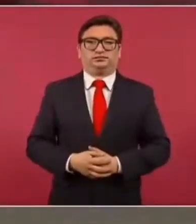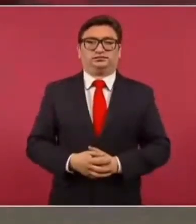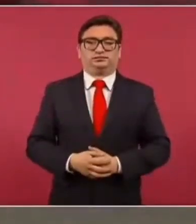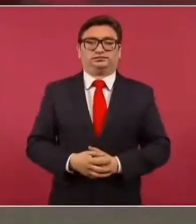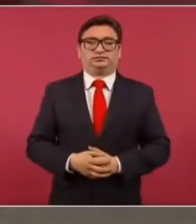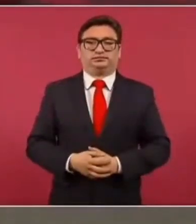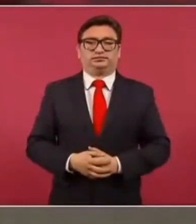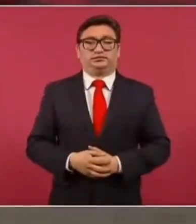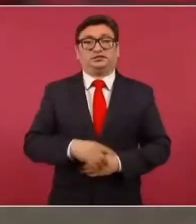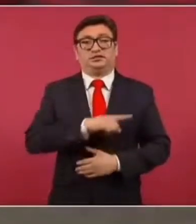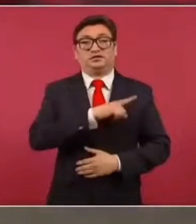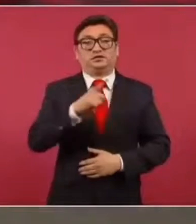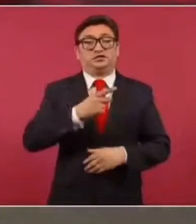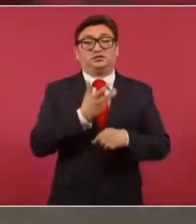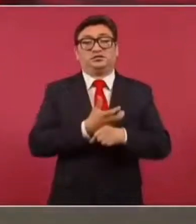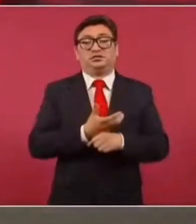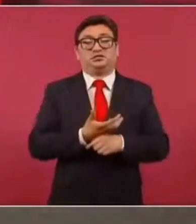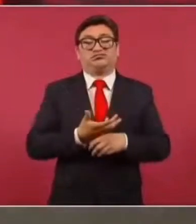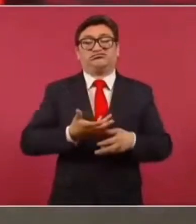Y no lo han hecho.